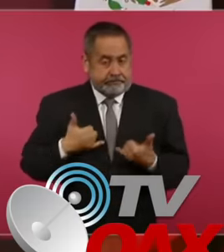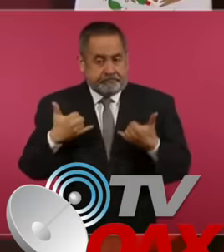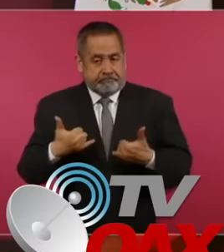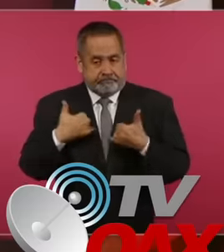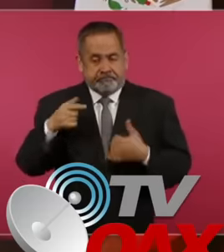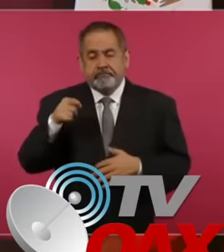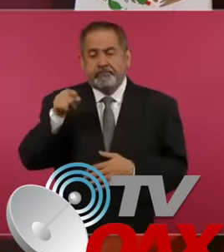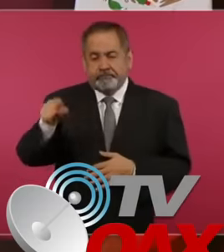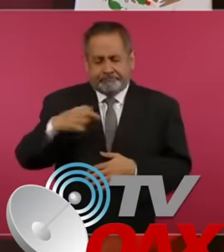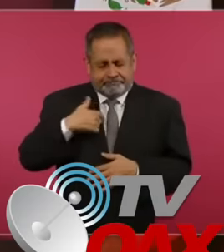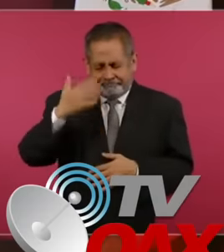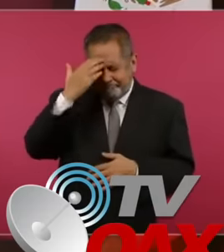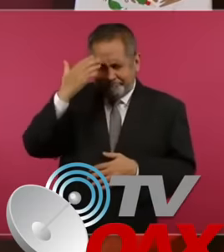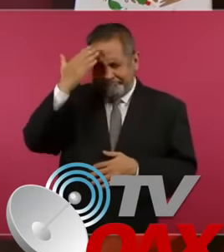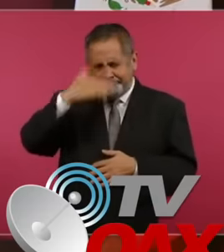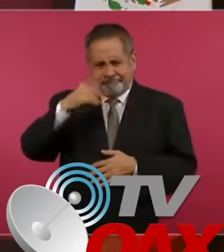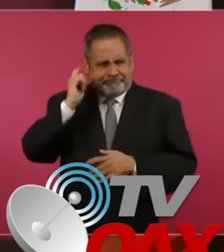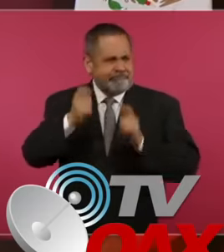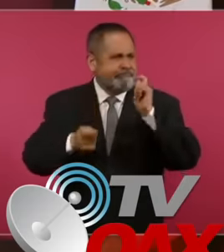son los más conscientes,